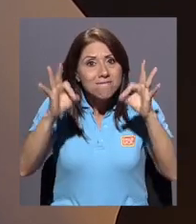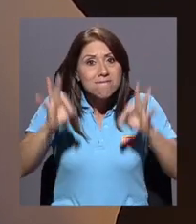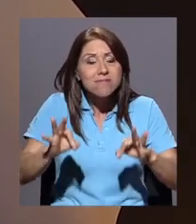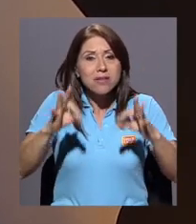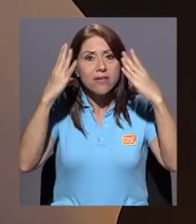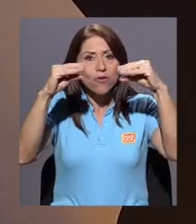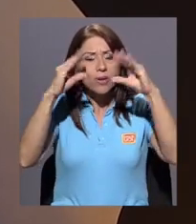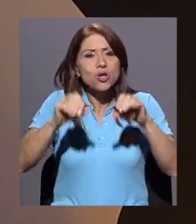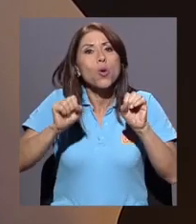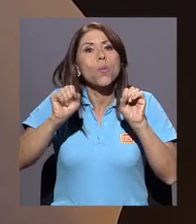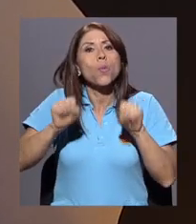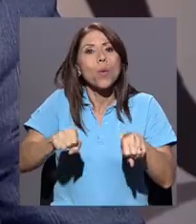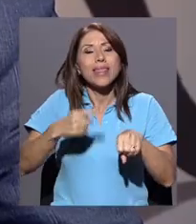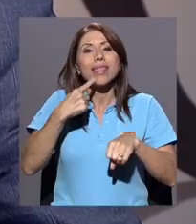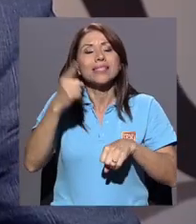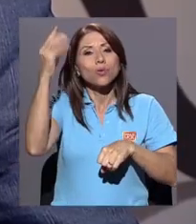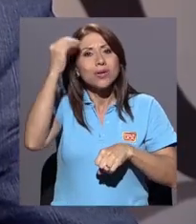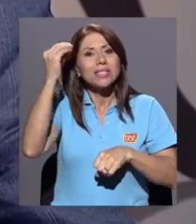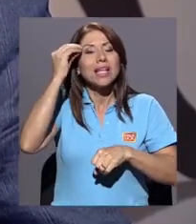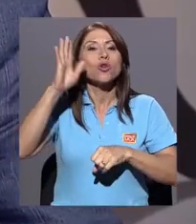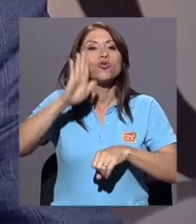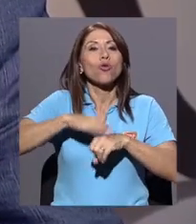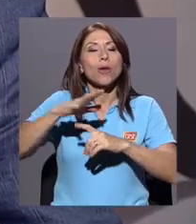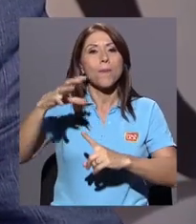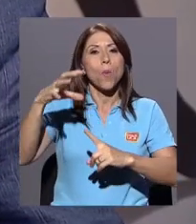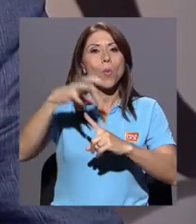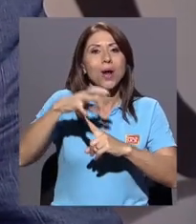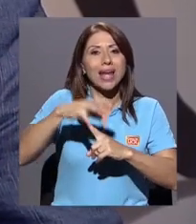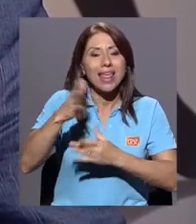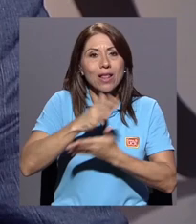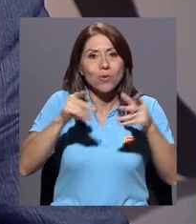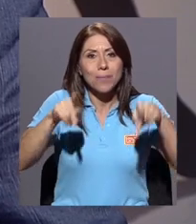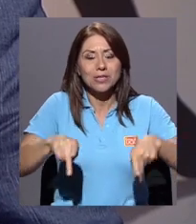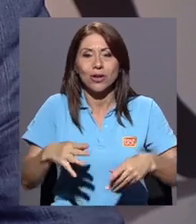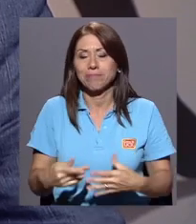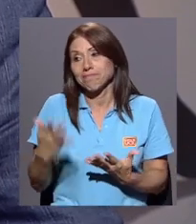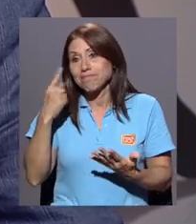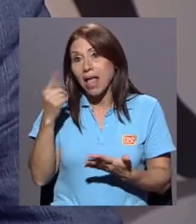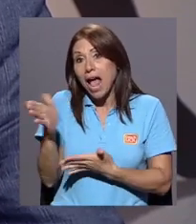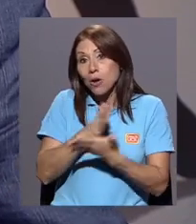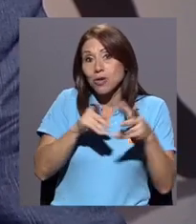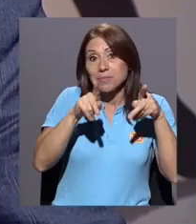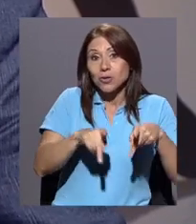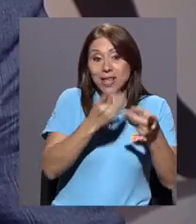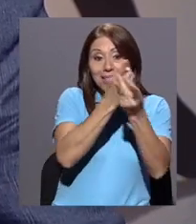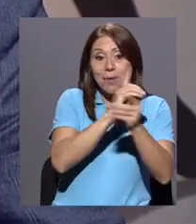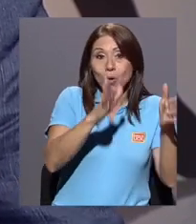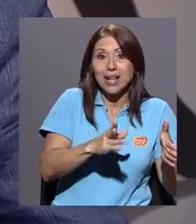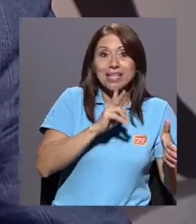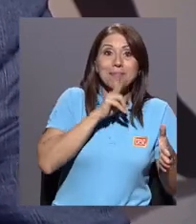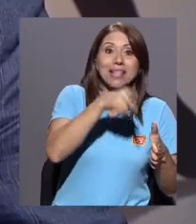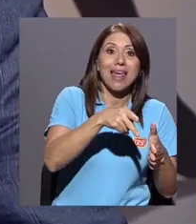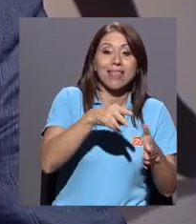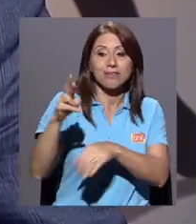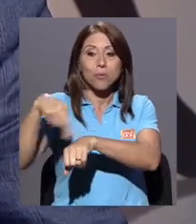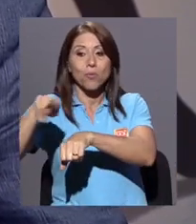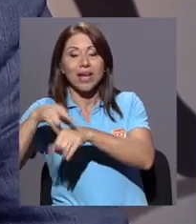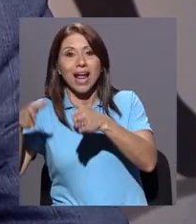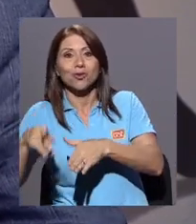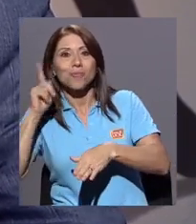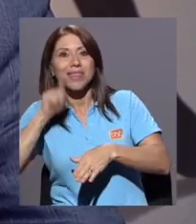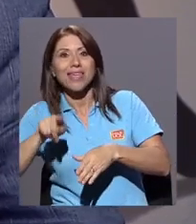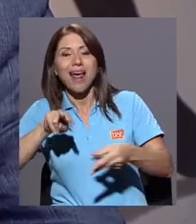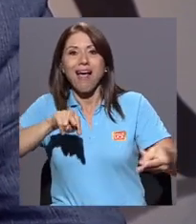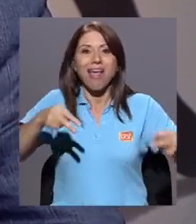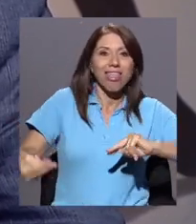criterio alrededor de la popularidad de alguien? Soy un país totalmente dividido en esto. Entonces, lo que para los demócratas es verdad, para los republicanos es mentira y viceversa.